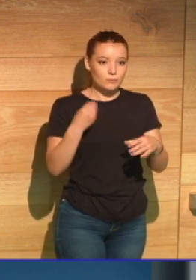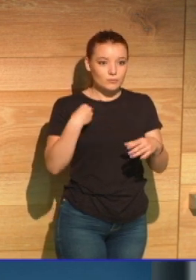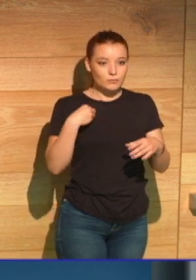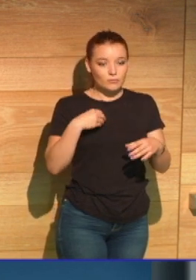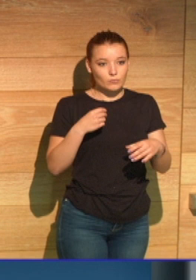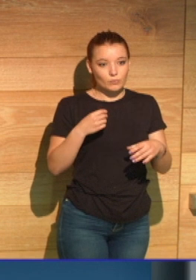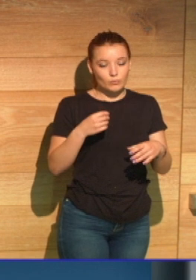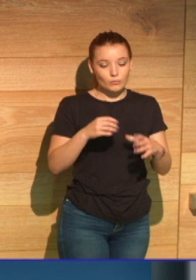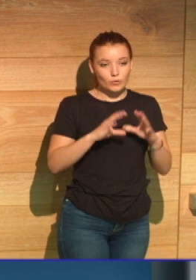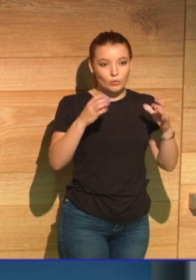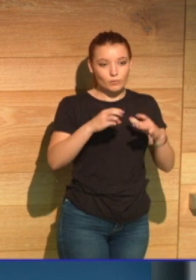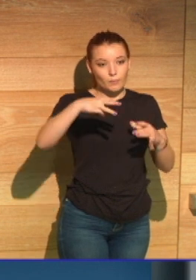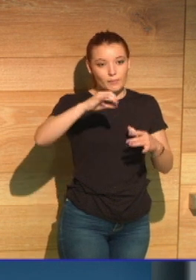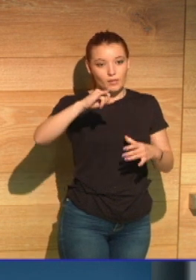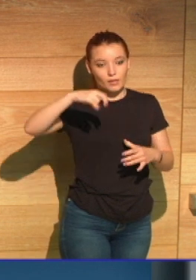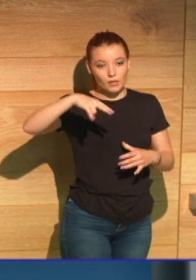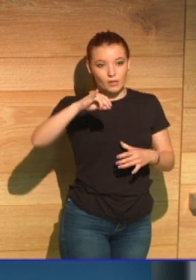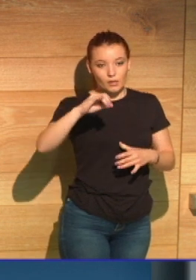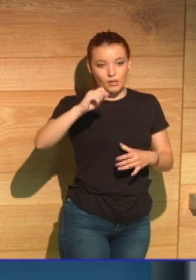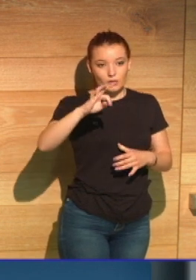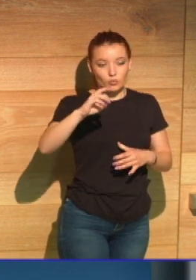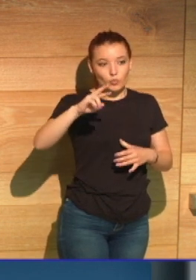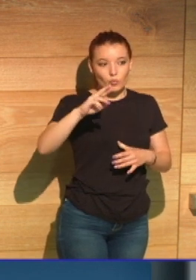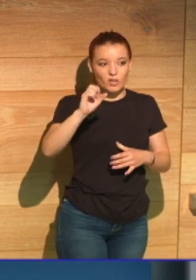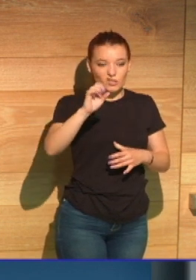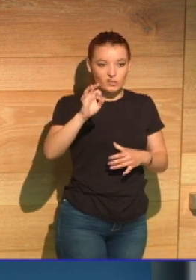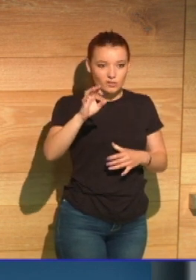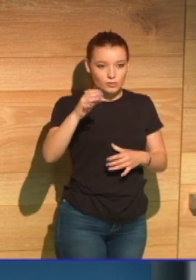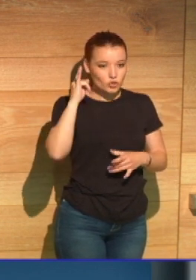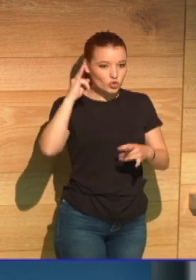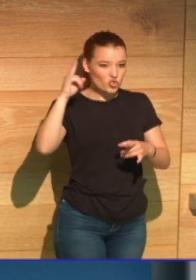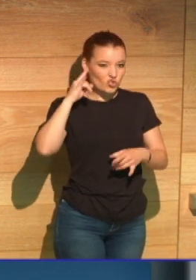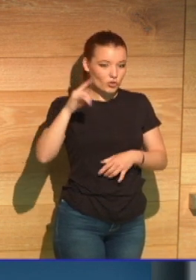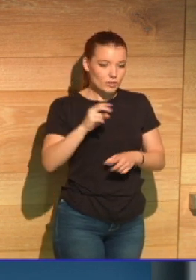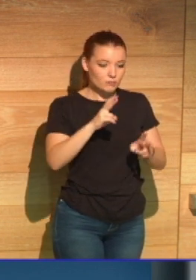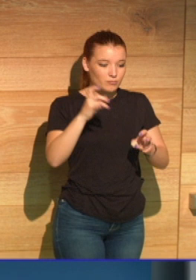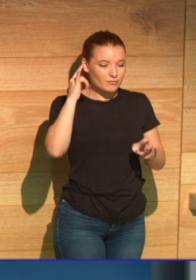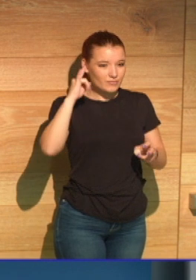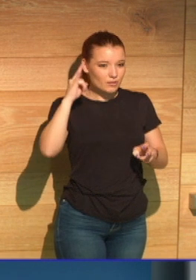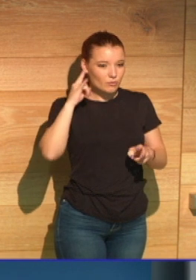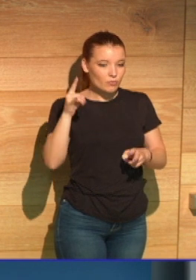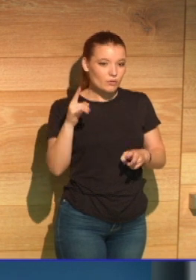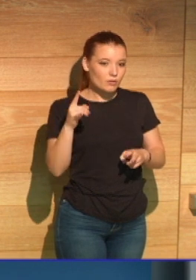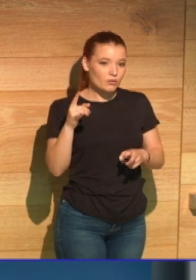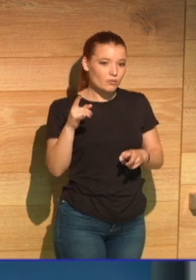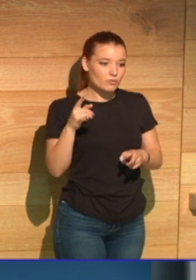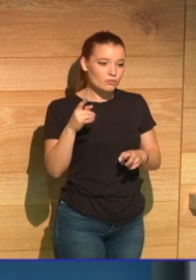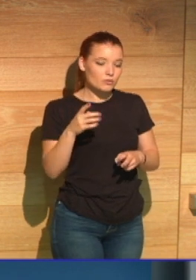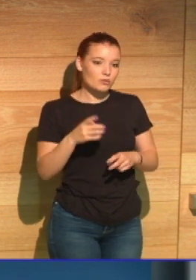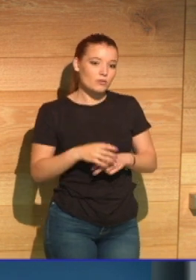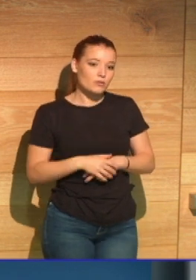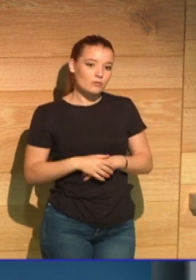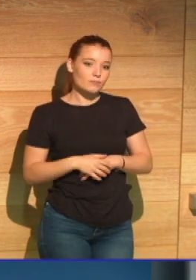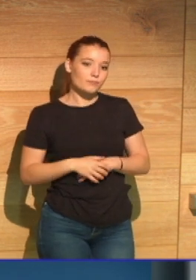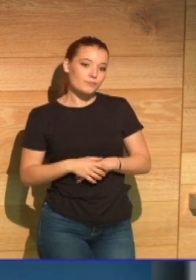ellos crean desde hace varios años, que me parece muy potente también en esta relación otra vez sonora, acústica, que no necesariamente habla siempre, recuerden,